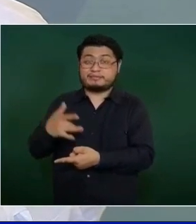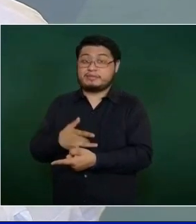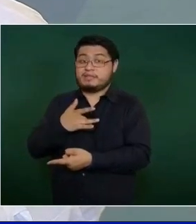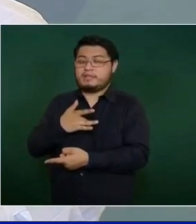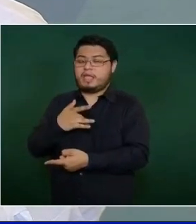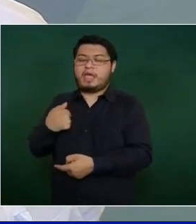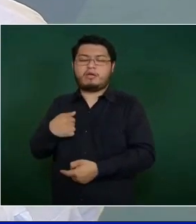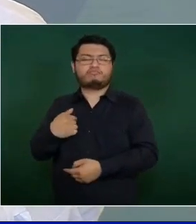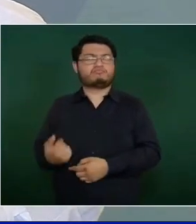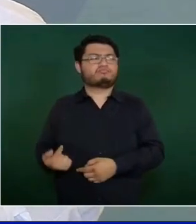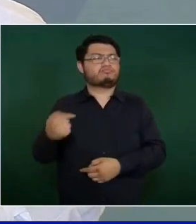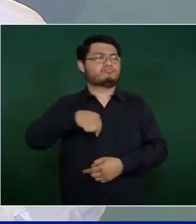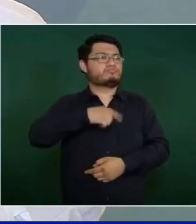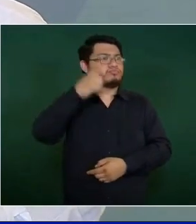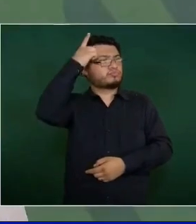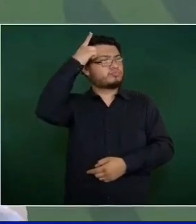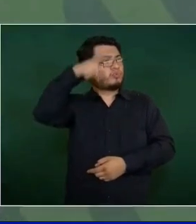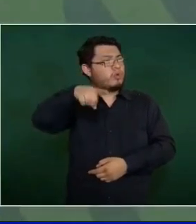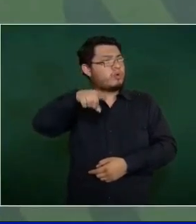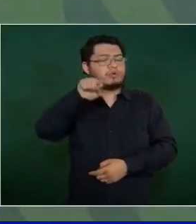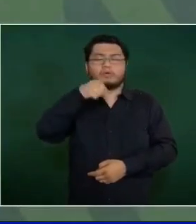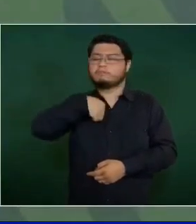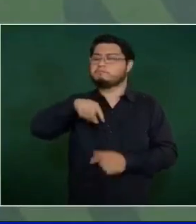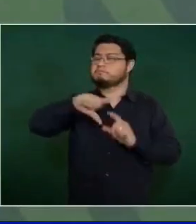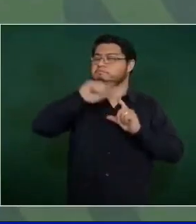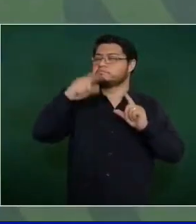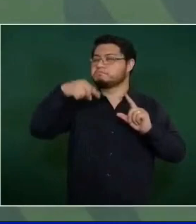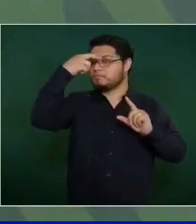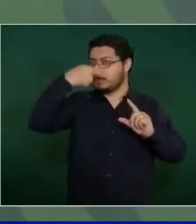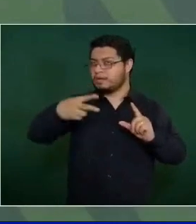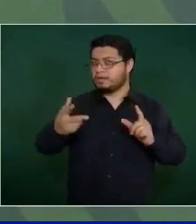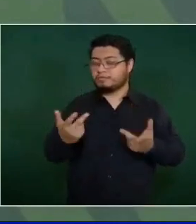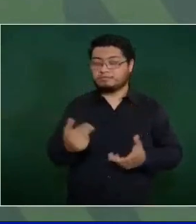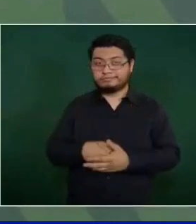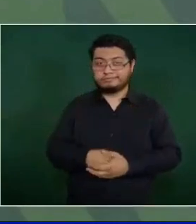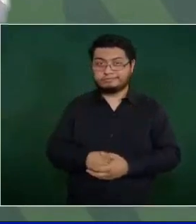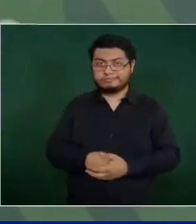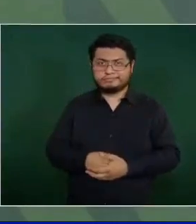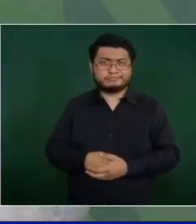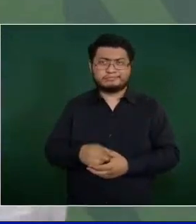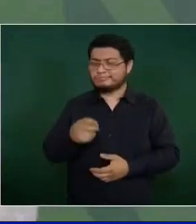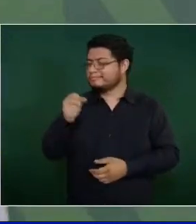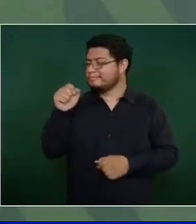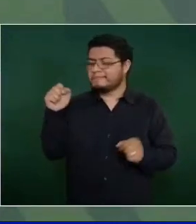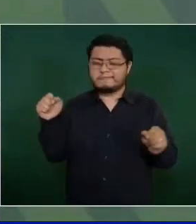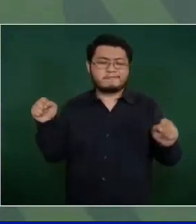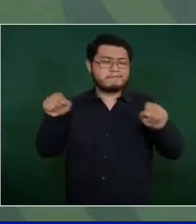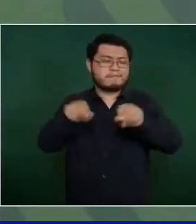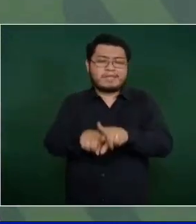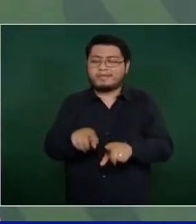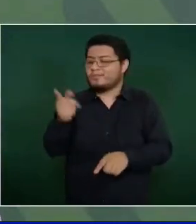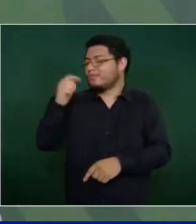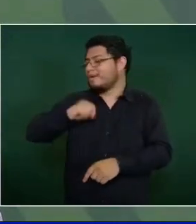los dueños de México, y esto es una estructura, al igual que el porfiriato.